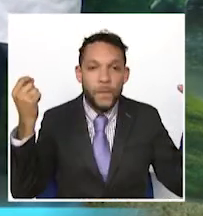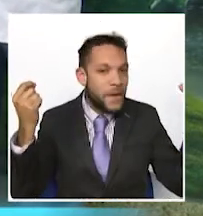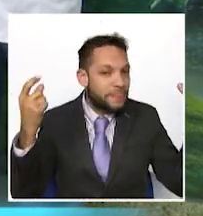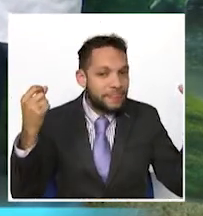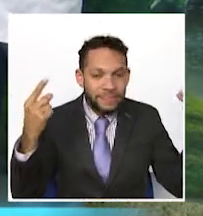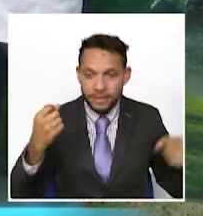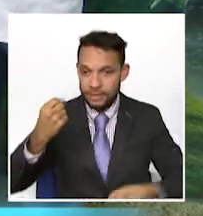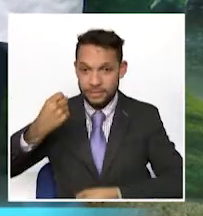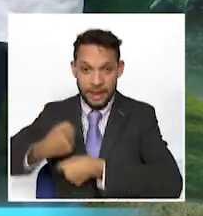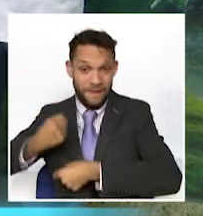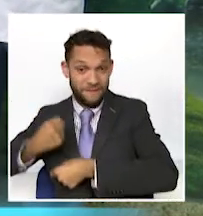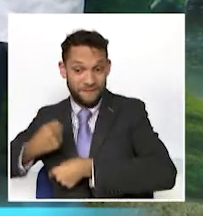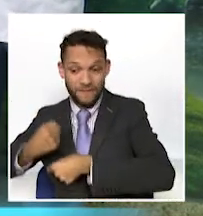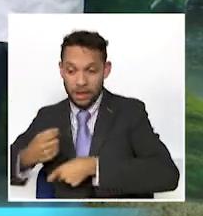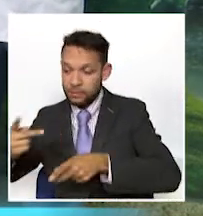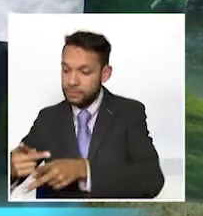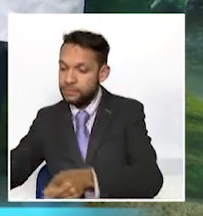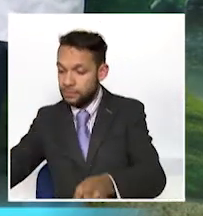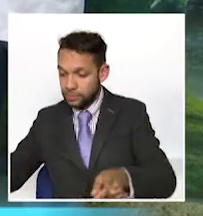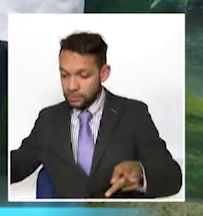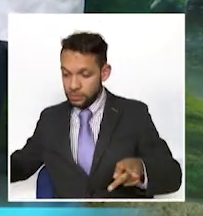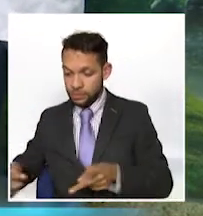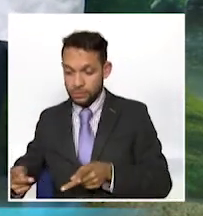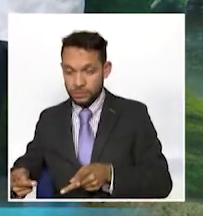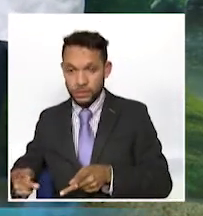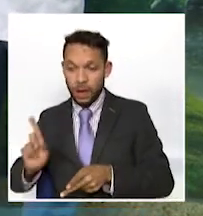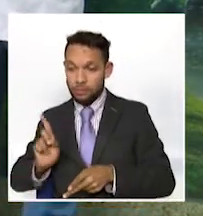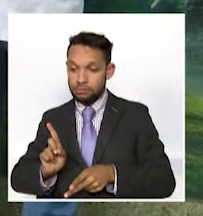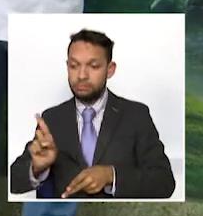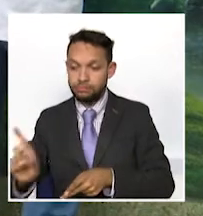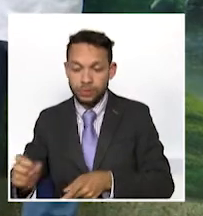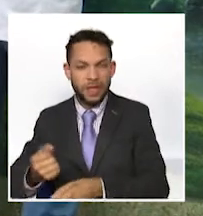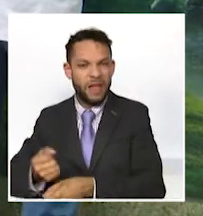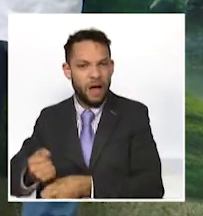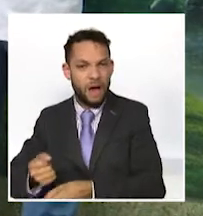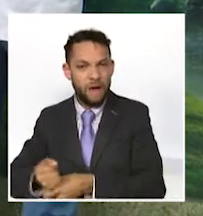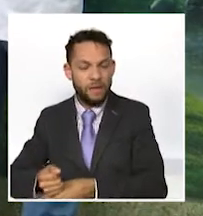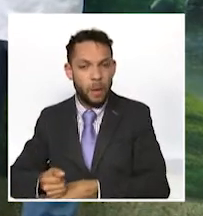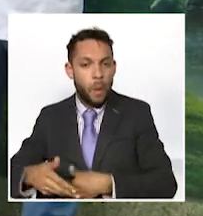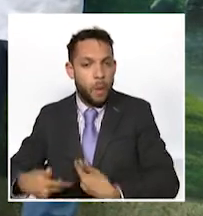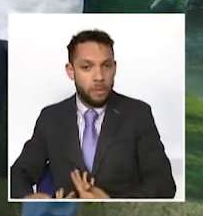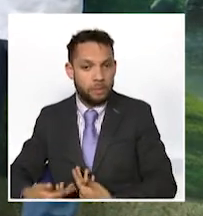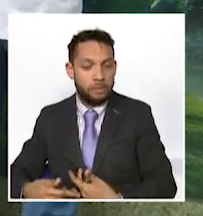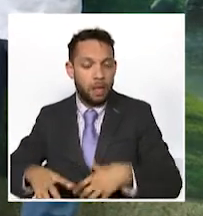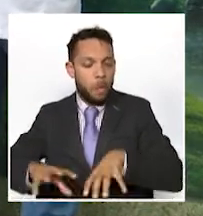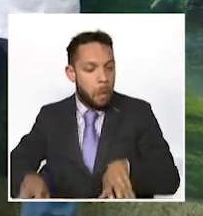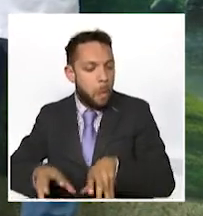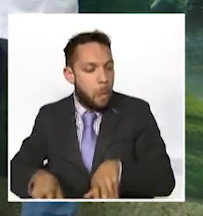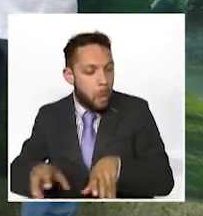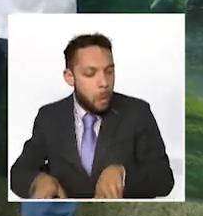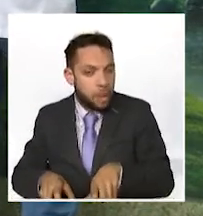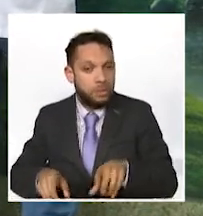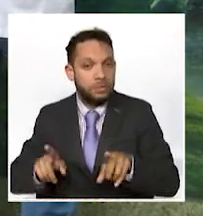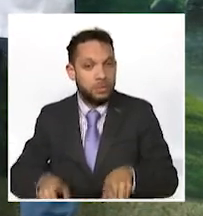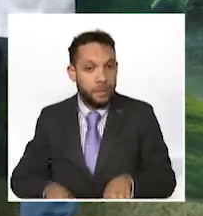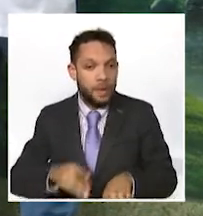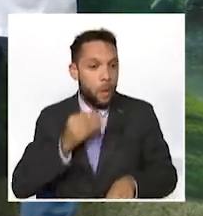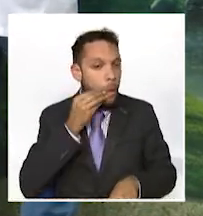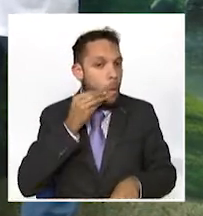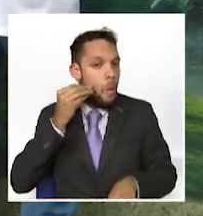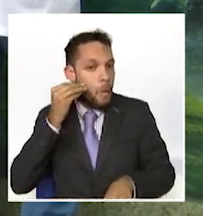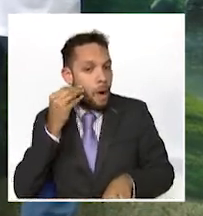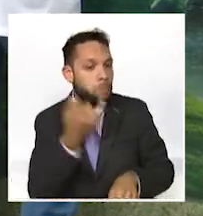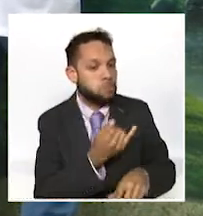laboral, ocupacional, como algo inherente únicamente a una empresa, ¿cierto? Es verdaderamente dentro de su